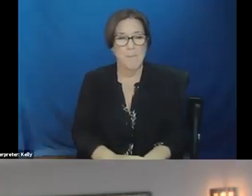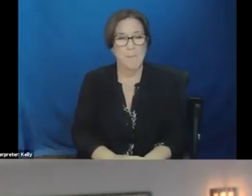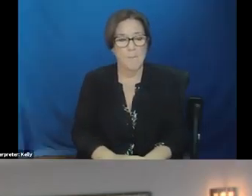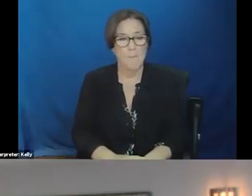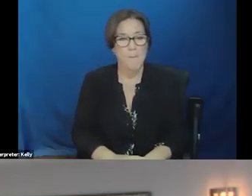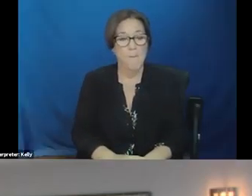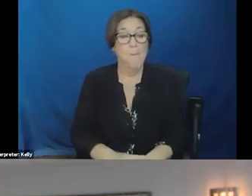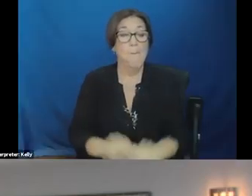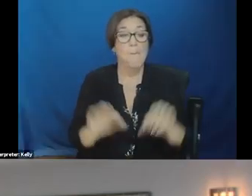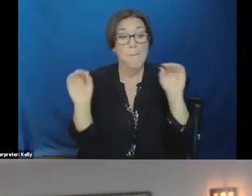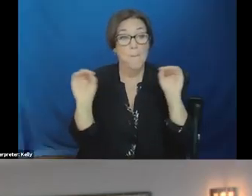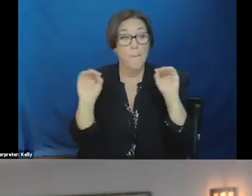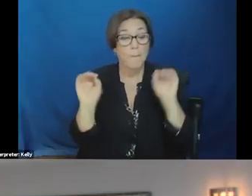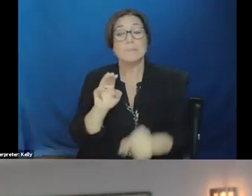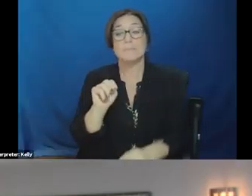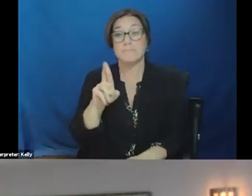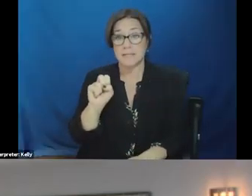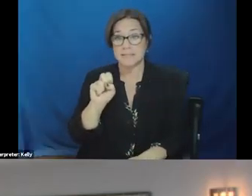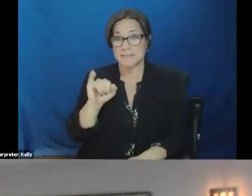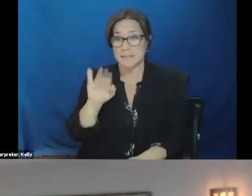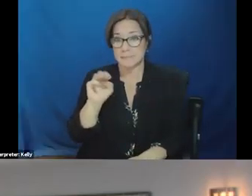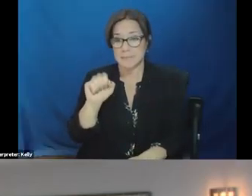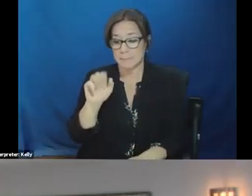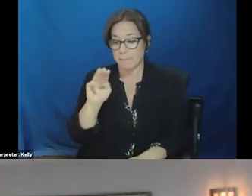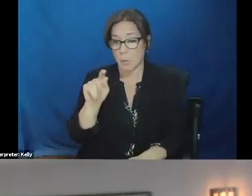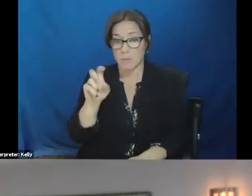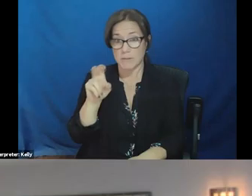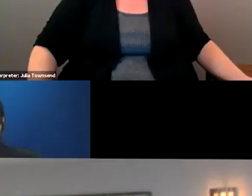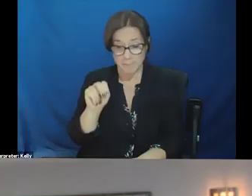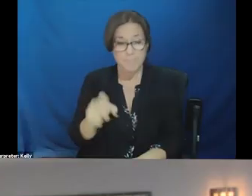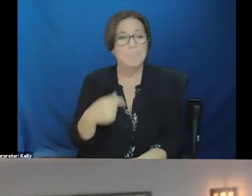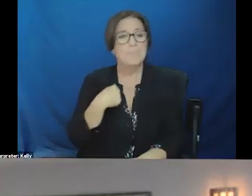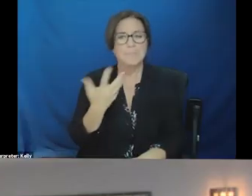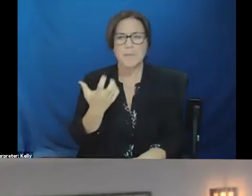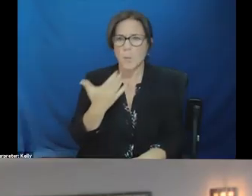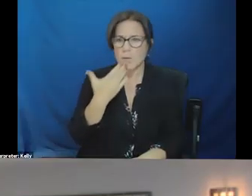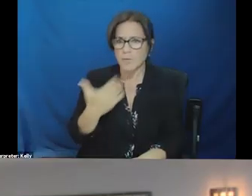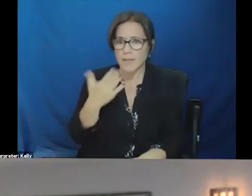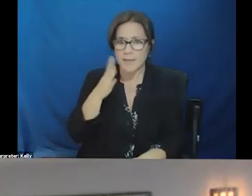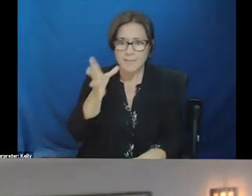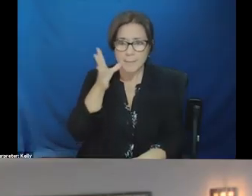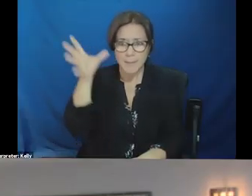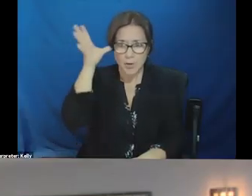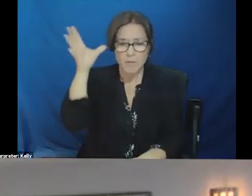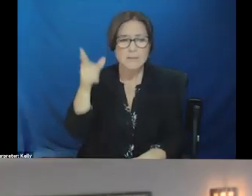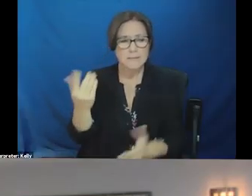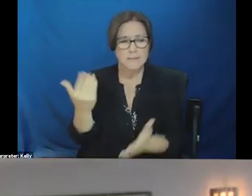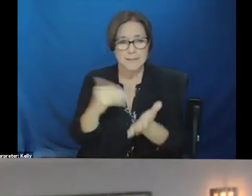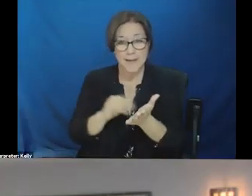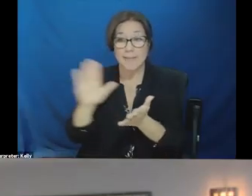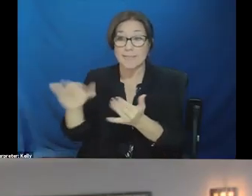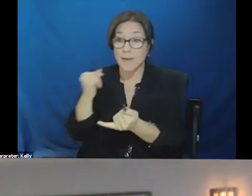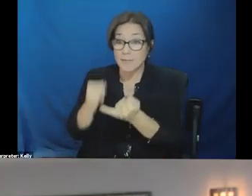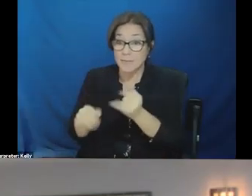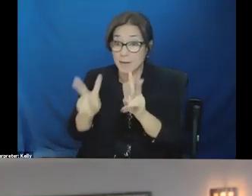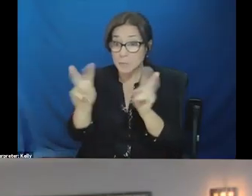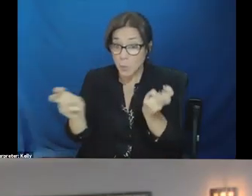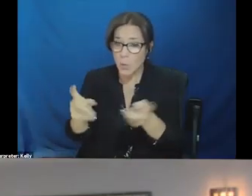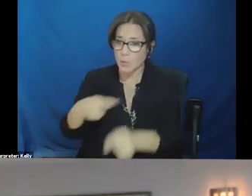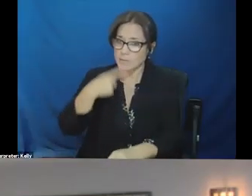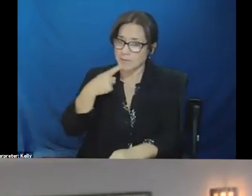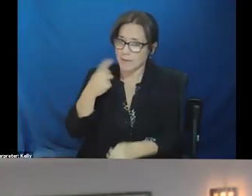álvarez es solamente le quiero dar las gracias a los padres por su presentación y creo que la cita que compartieron al final